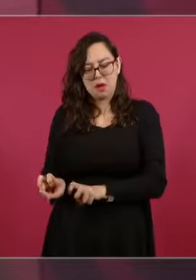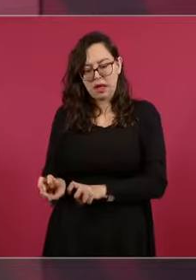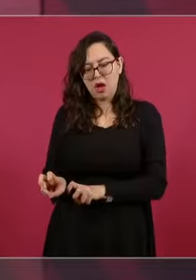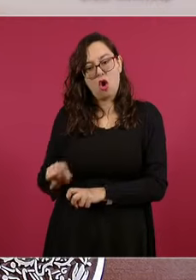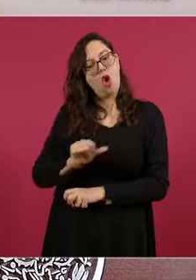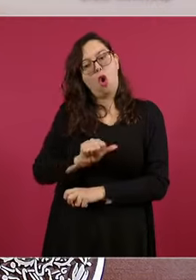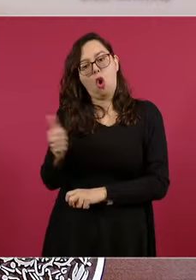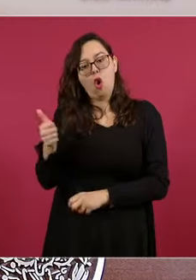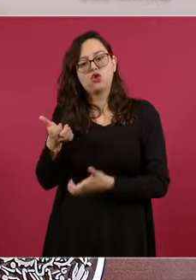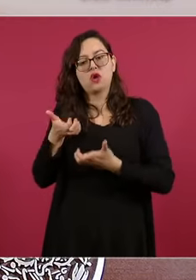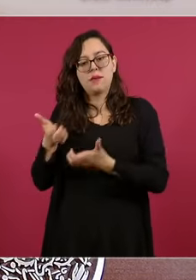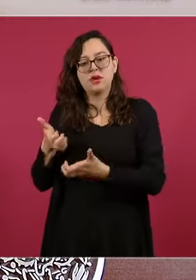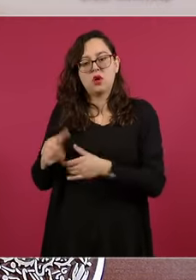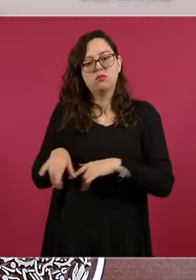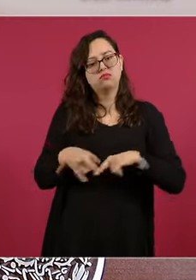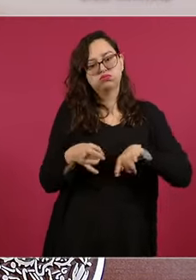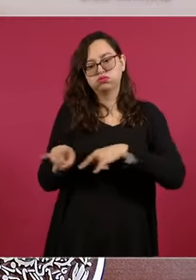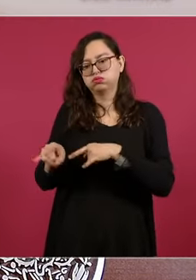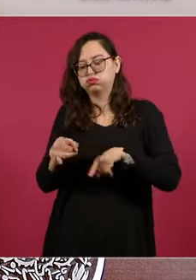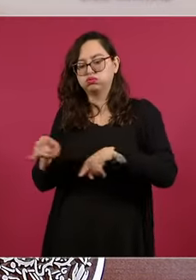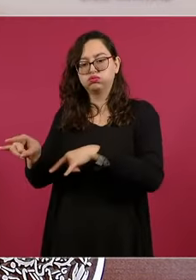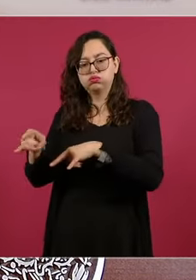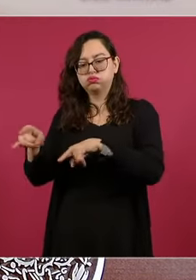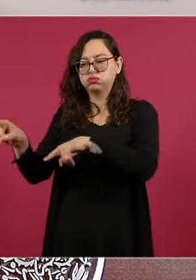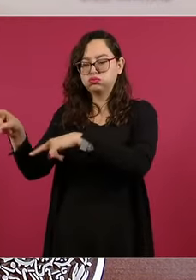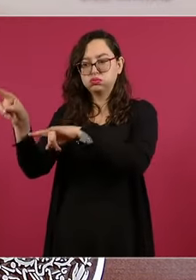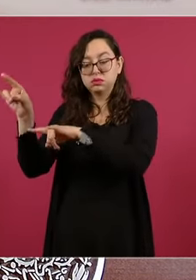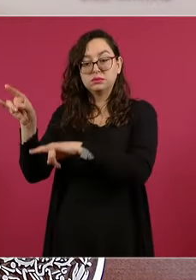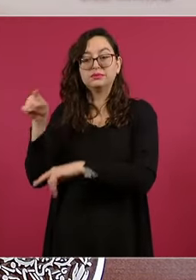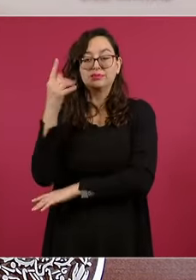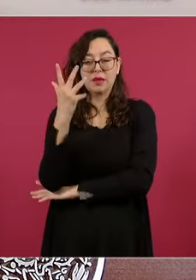y ahí en la maleza